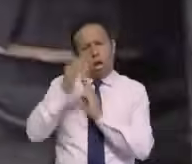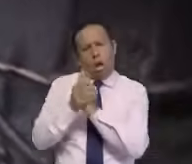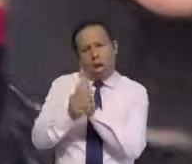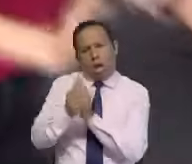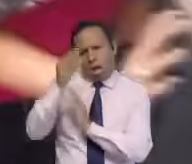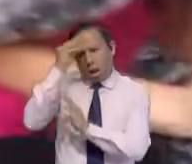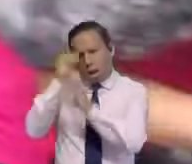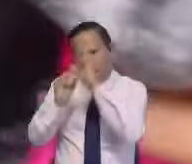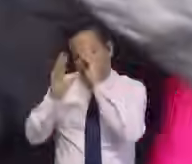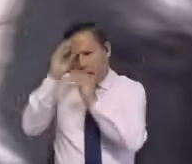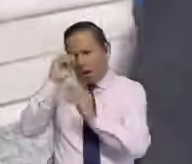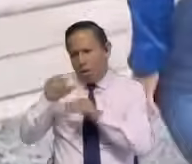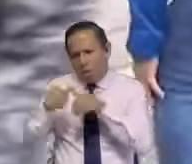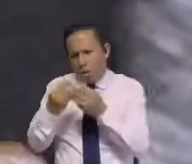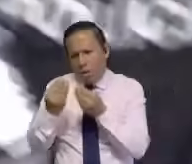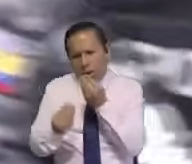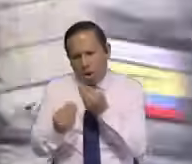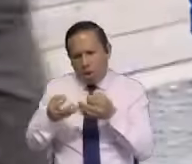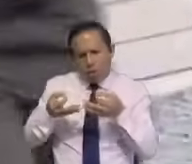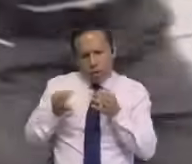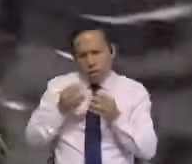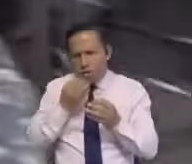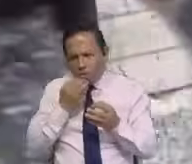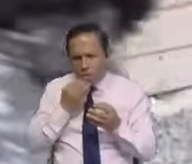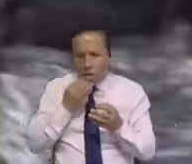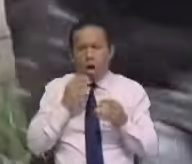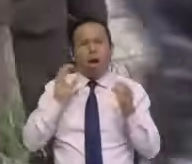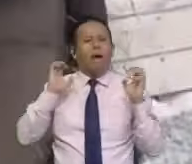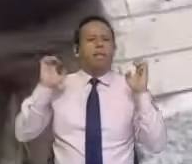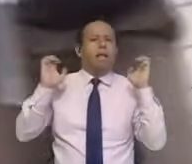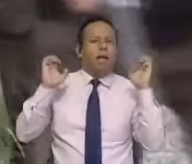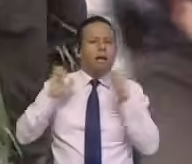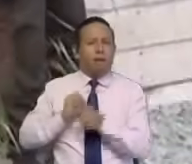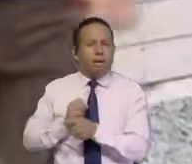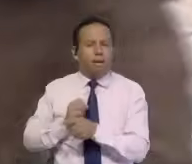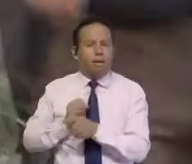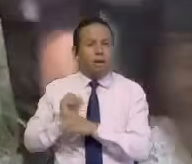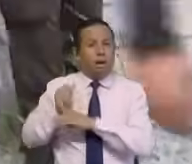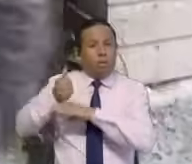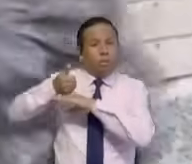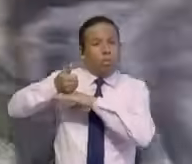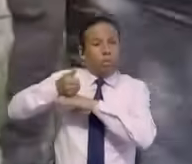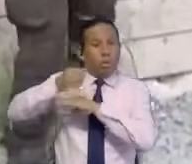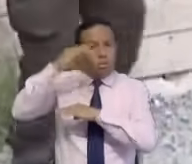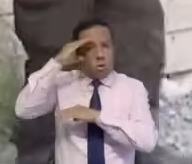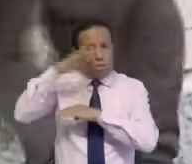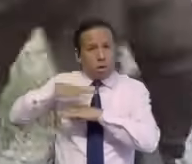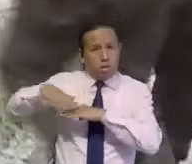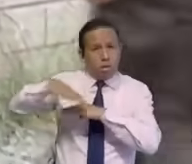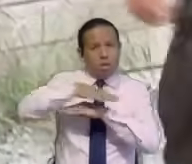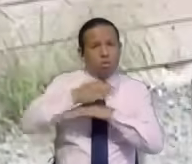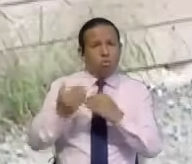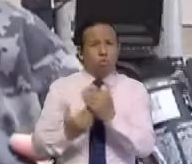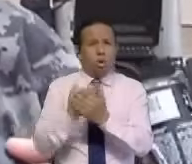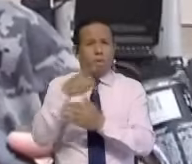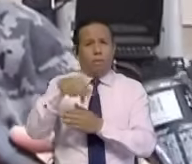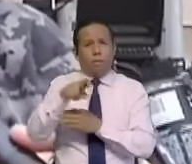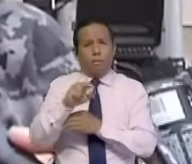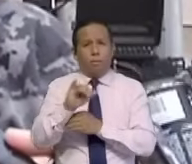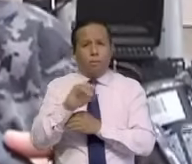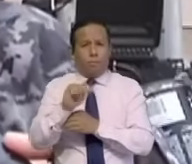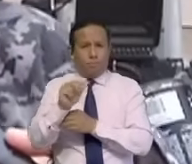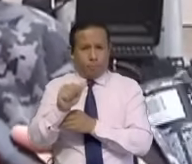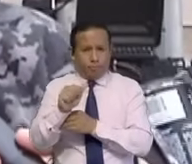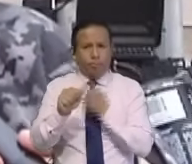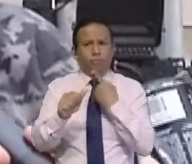este tipo de intervenciones. Y eso es lo que busca el comandante del distrito Nueva Prosperina. Estamos entrenando